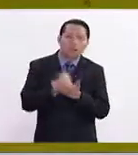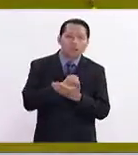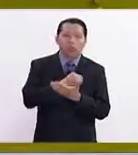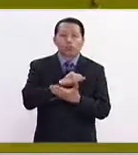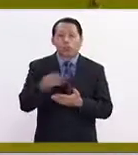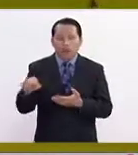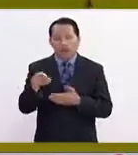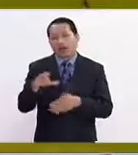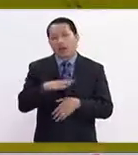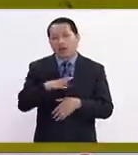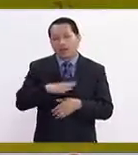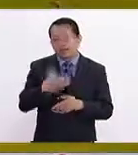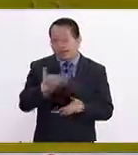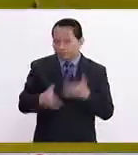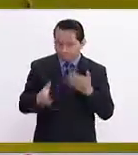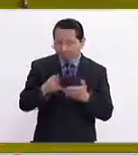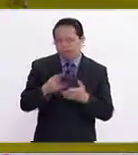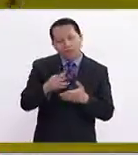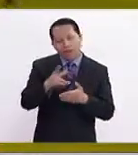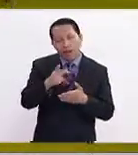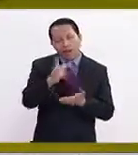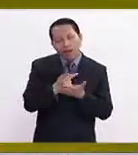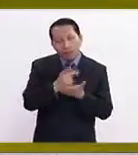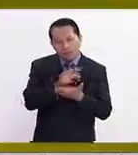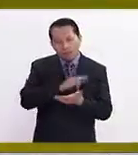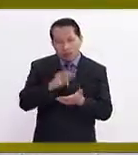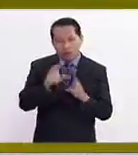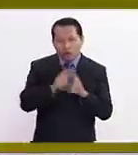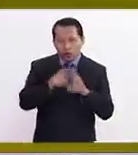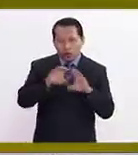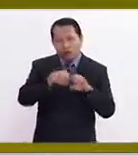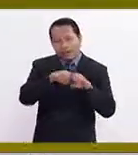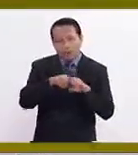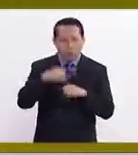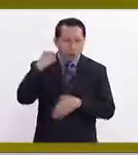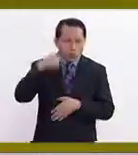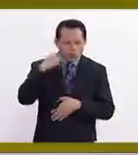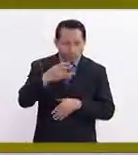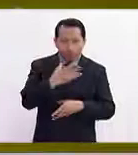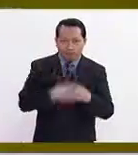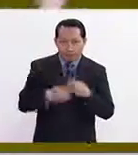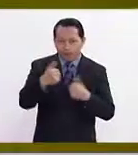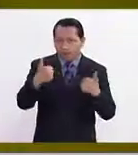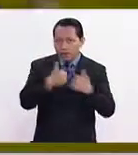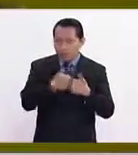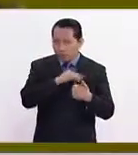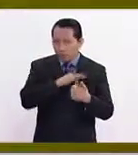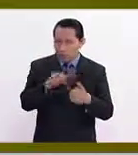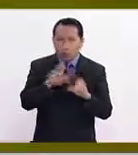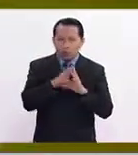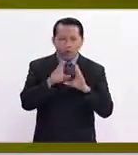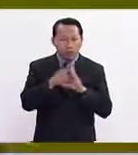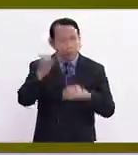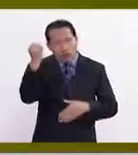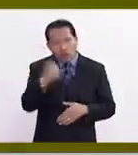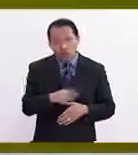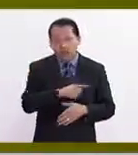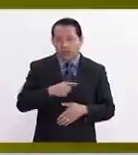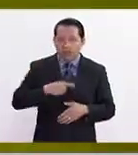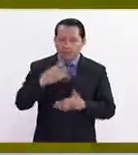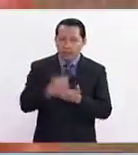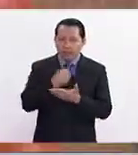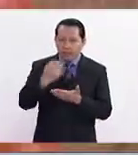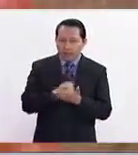campeón de división de plata por primera vez en su historia al equipo oaxaqueño. A su vez, el cuadro fronterizo está obligado incondicionalmente a la